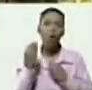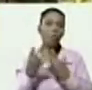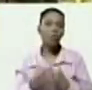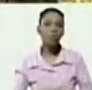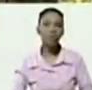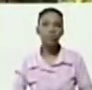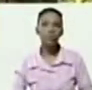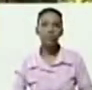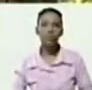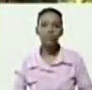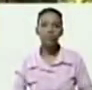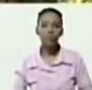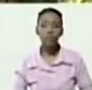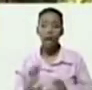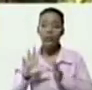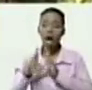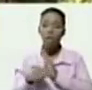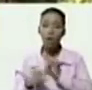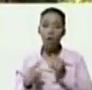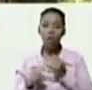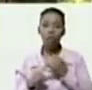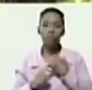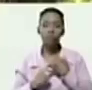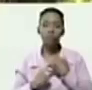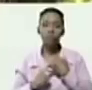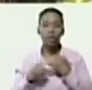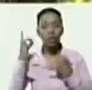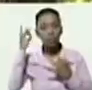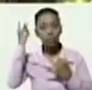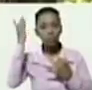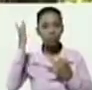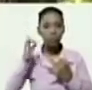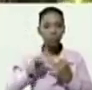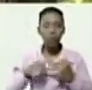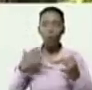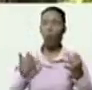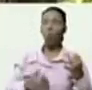Un delincuente, un facineroso, un cuatrero.